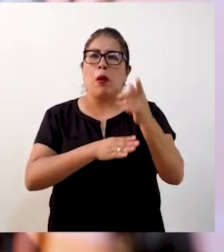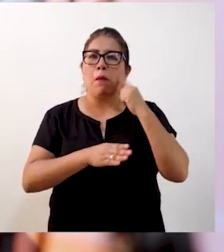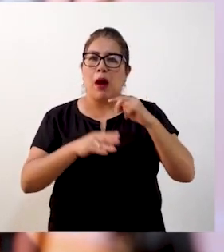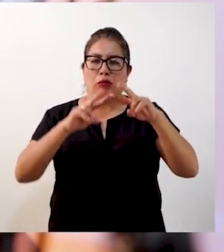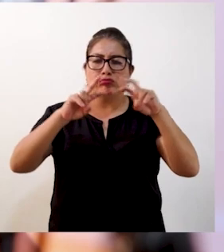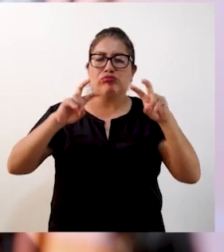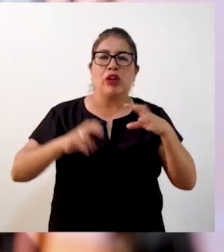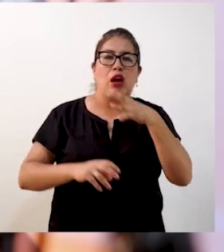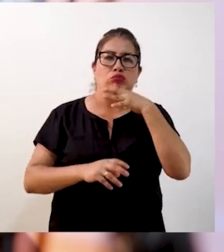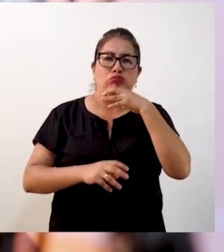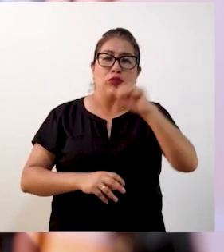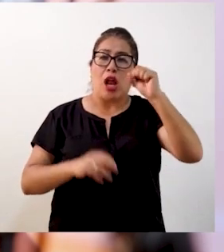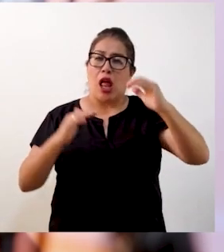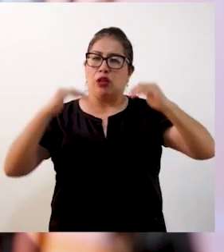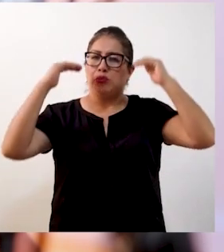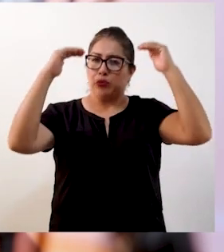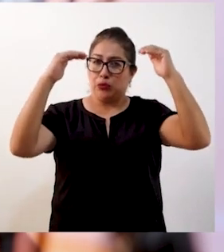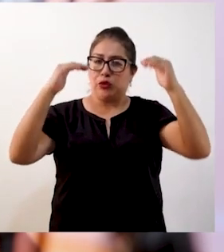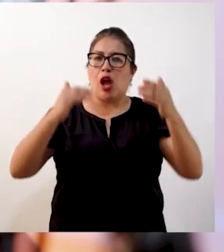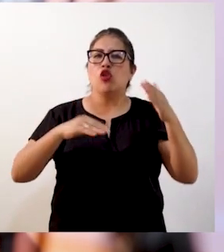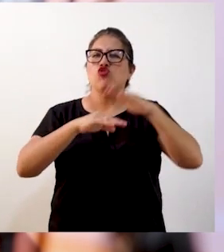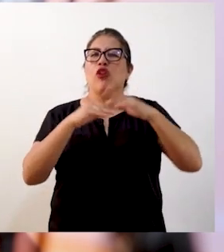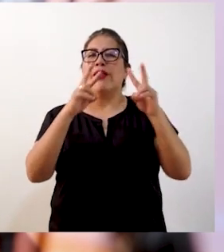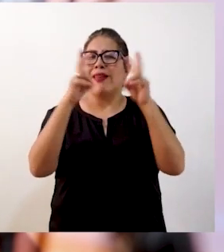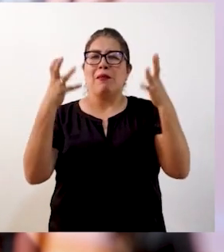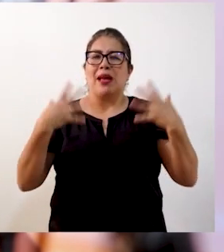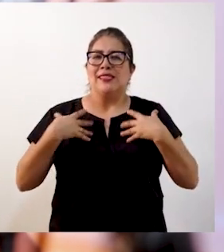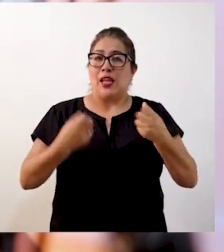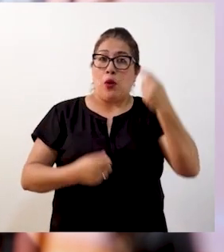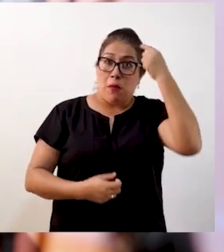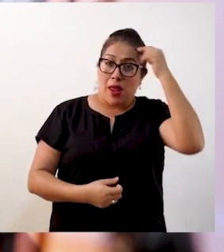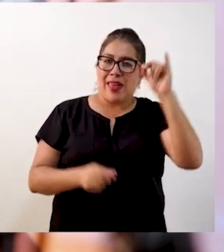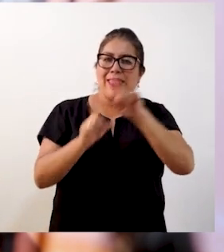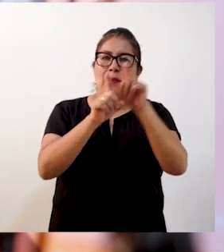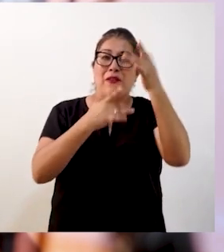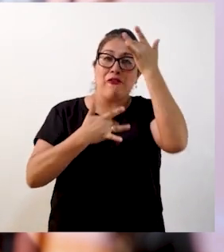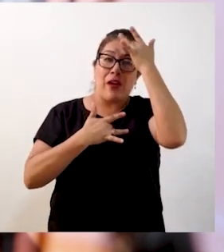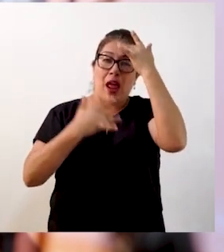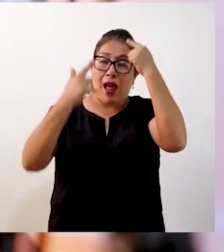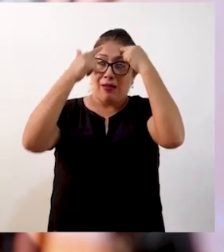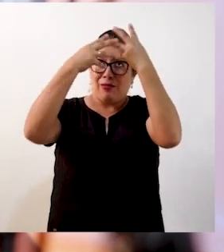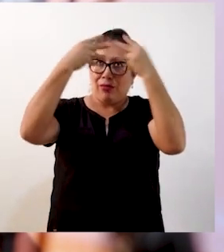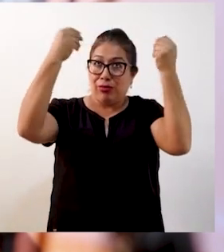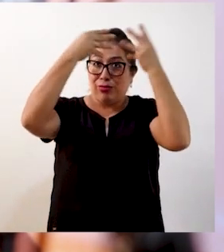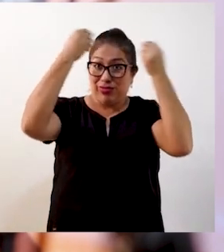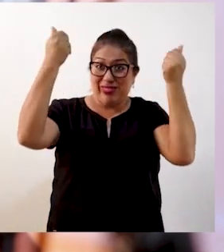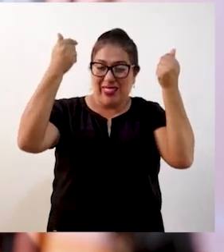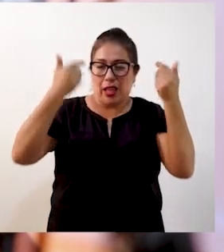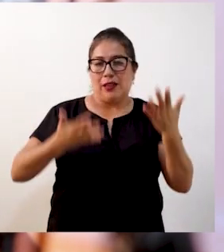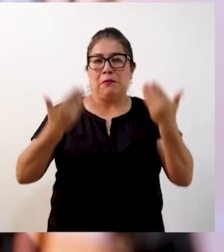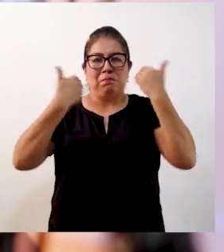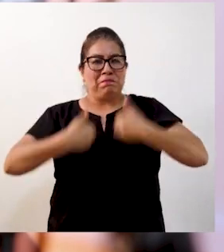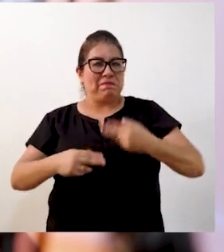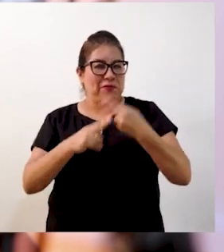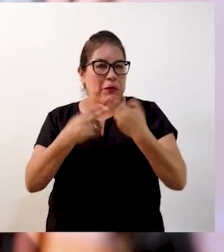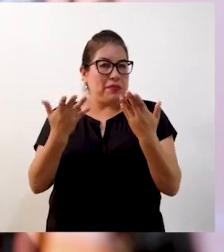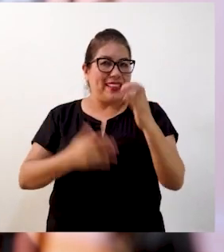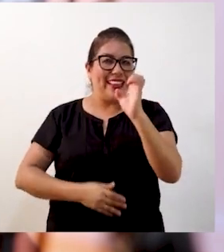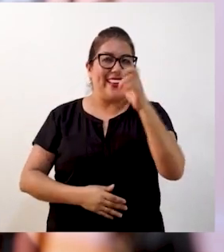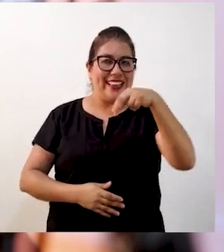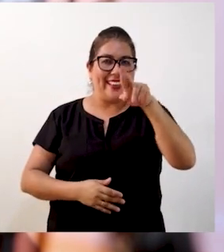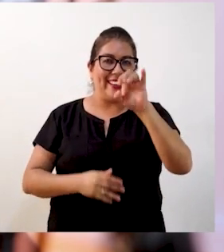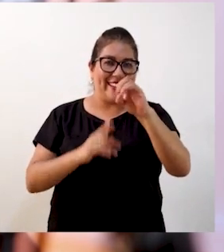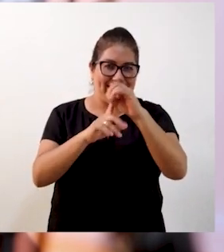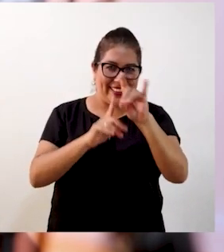psiquiatra, acerca de la salud mental, acerca del Alzheimer y de muchos otros temas. Mi nombre,